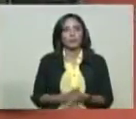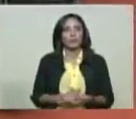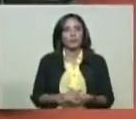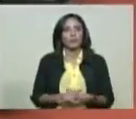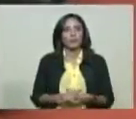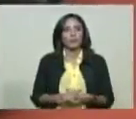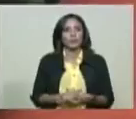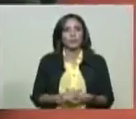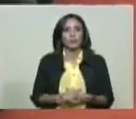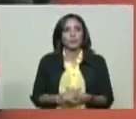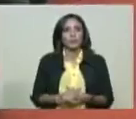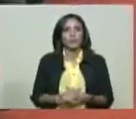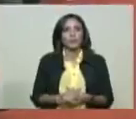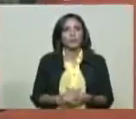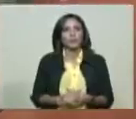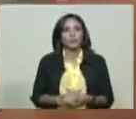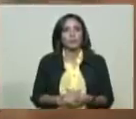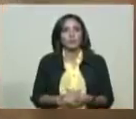él dijo amoroso